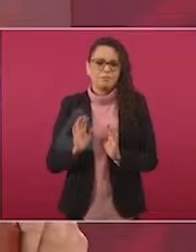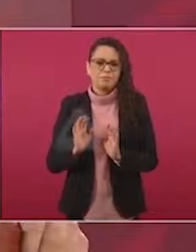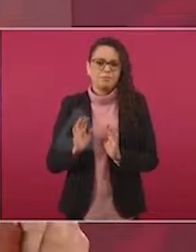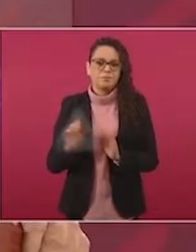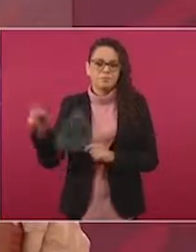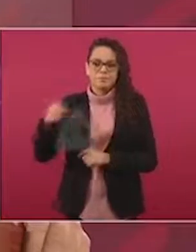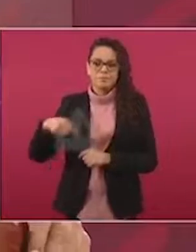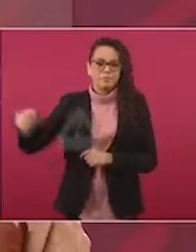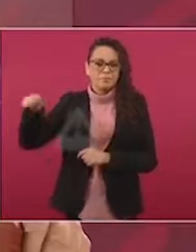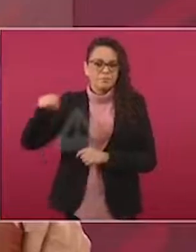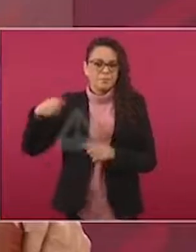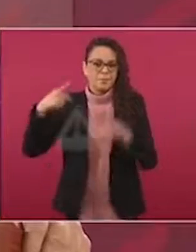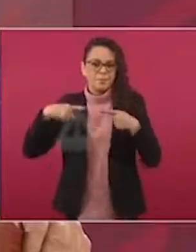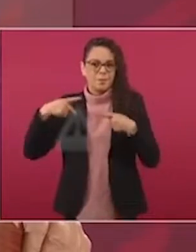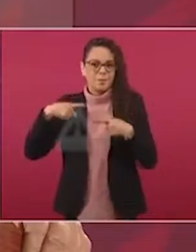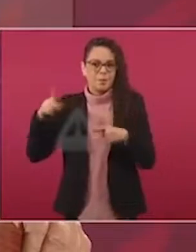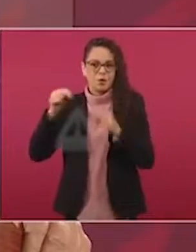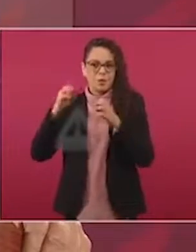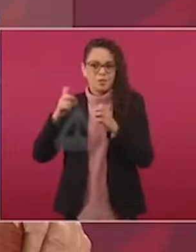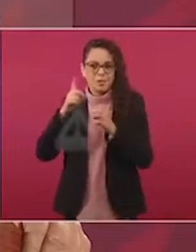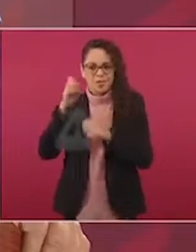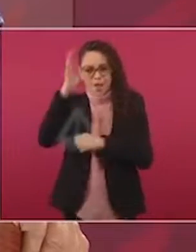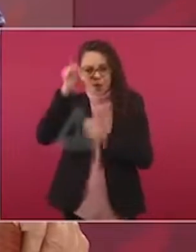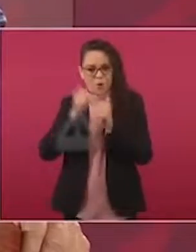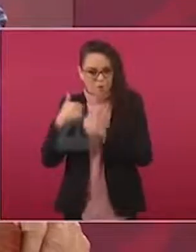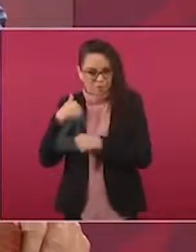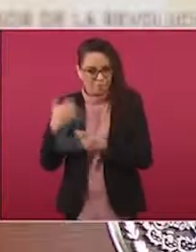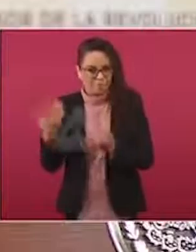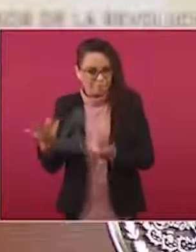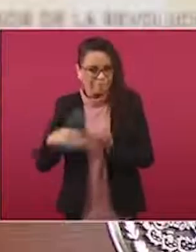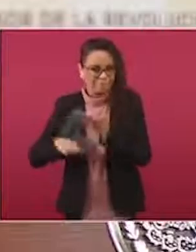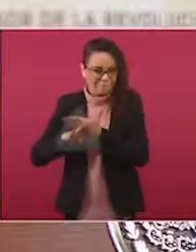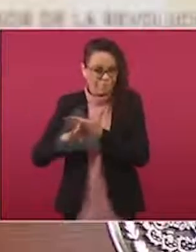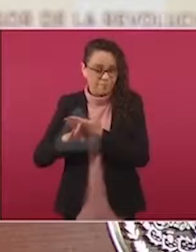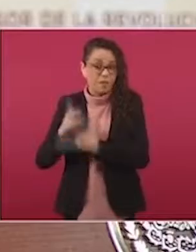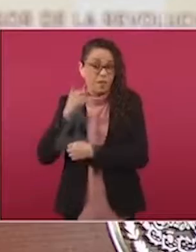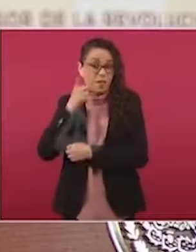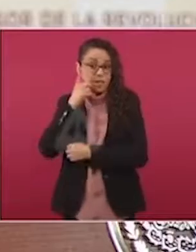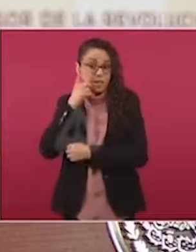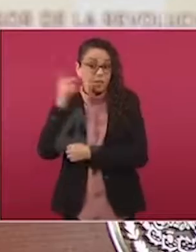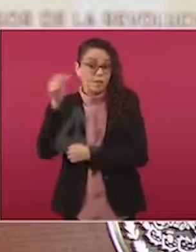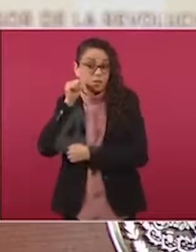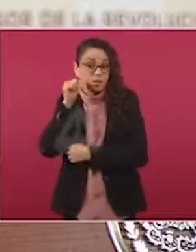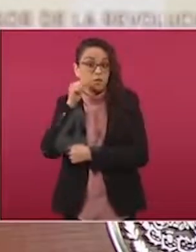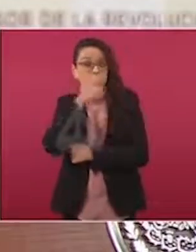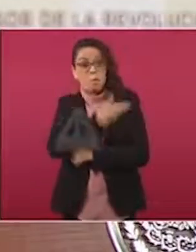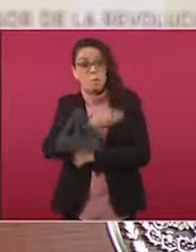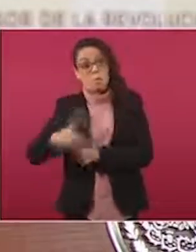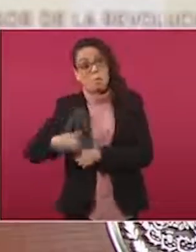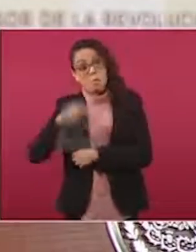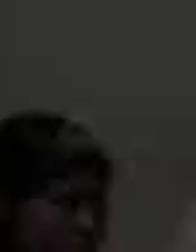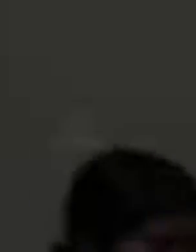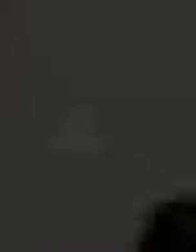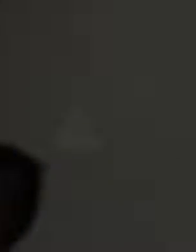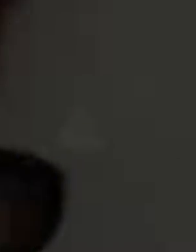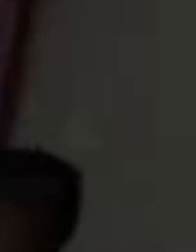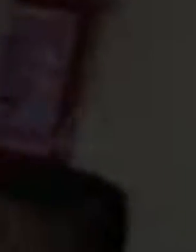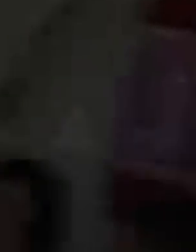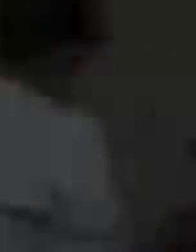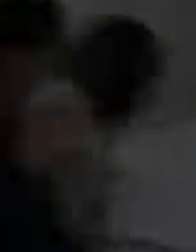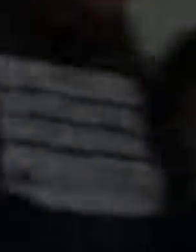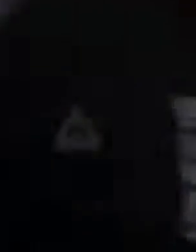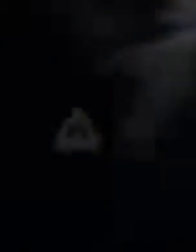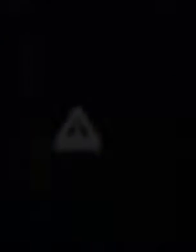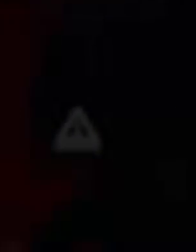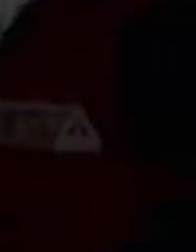de que yo estoy negando que existan estos problemas y que la culpa se la